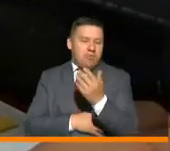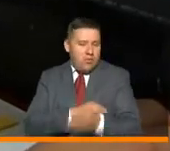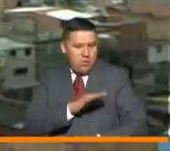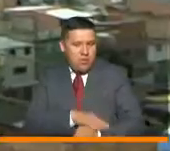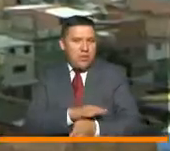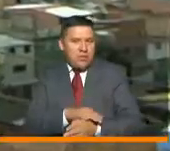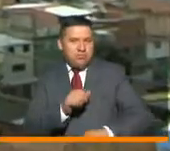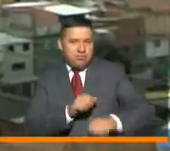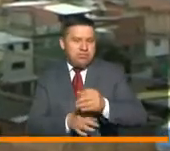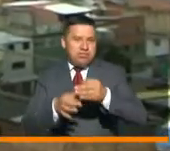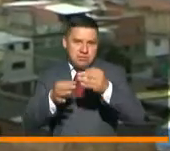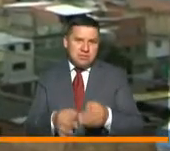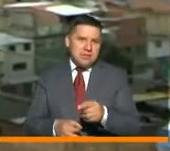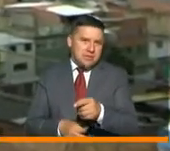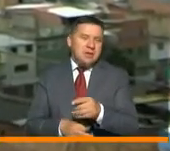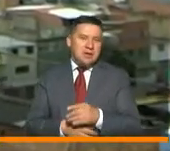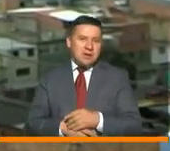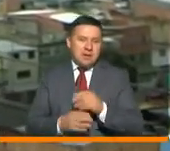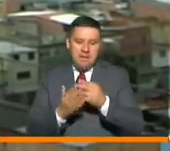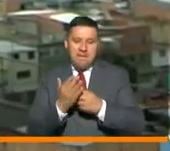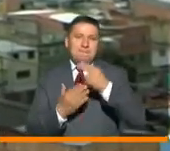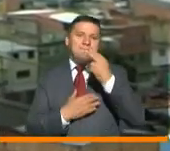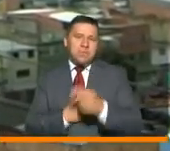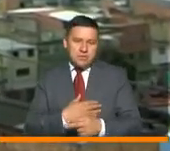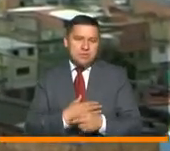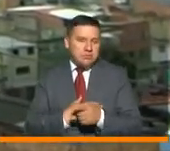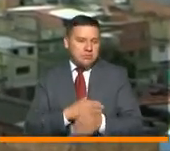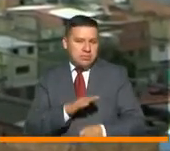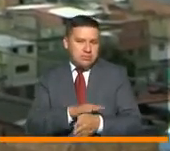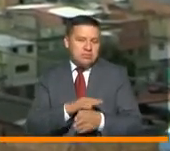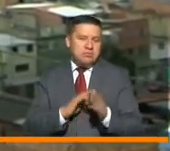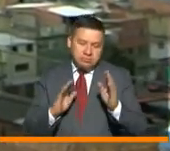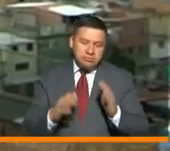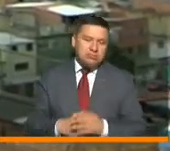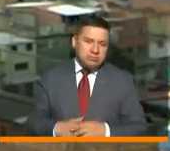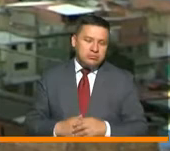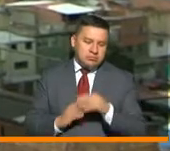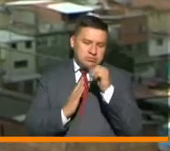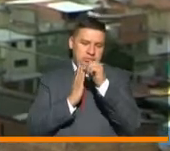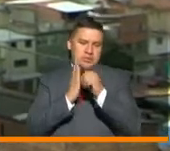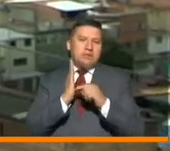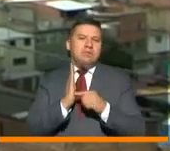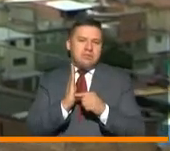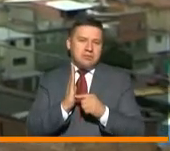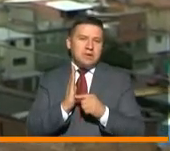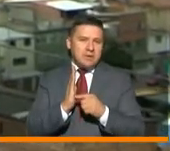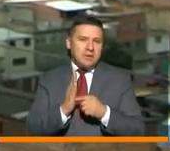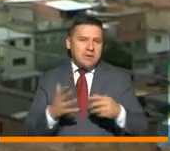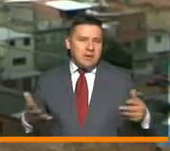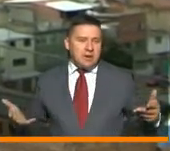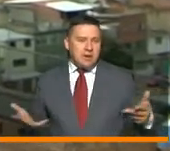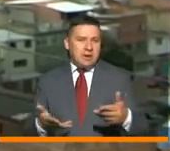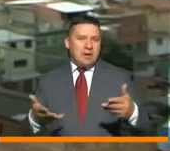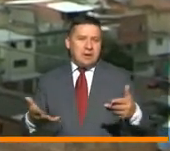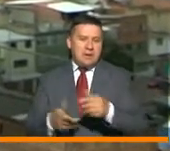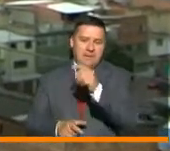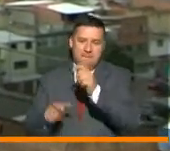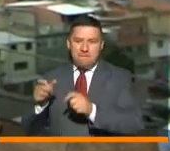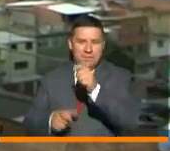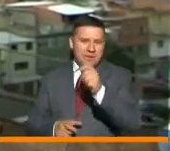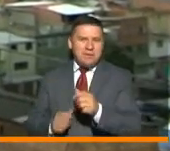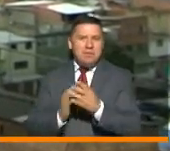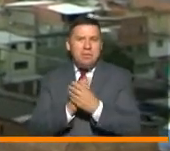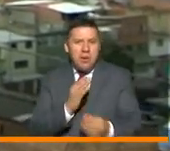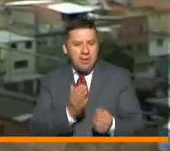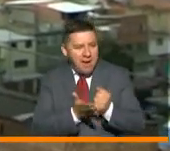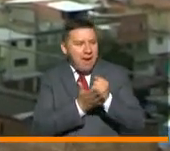sigan realizando este tipo de proyectos y programas para ayuda de las personas de